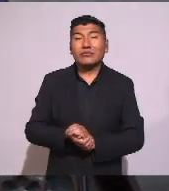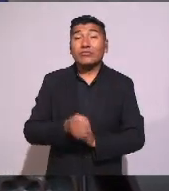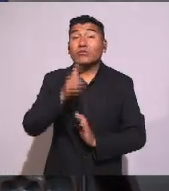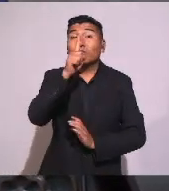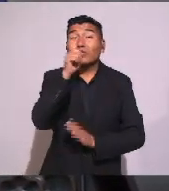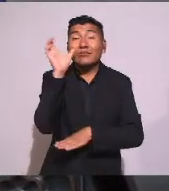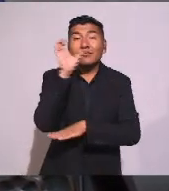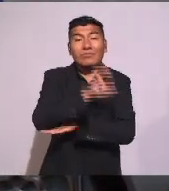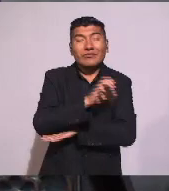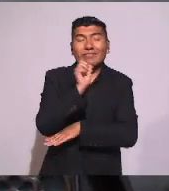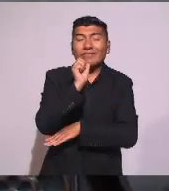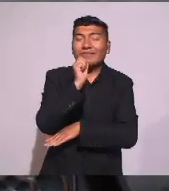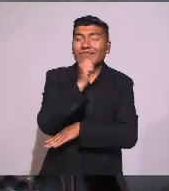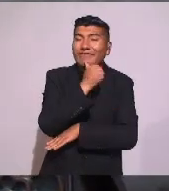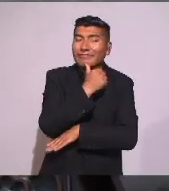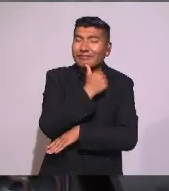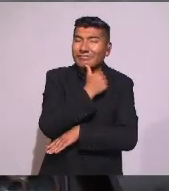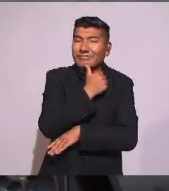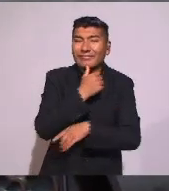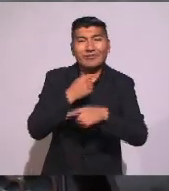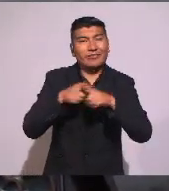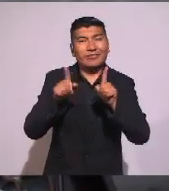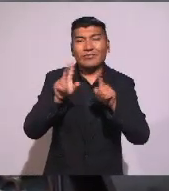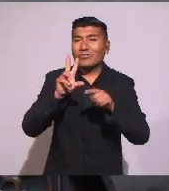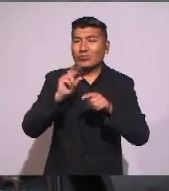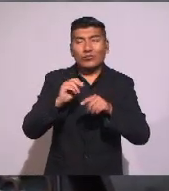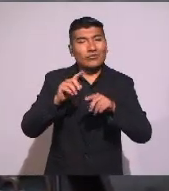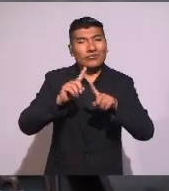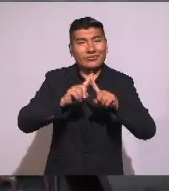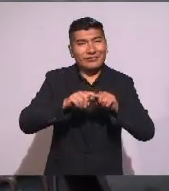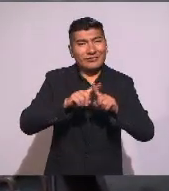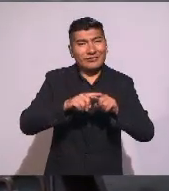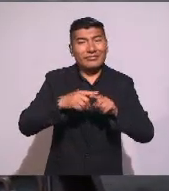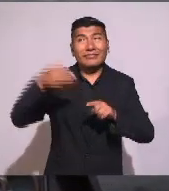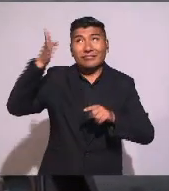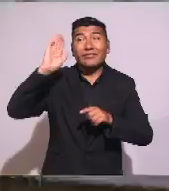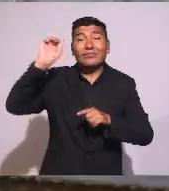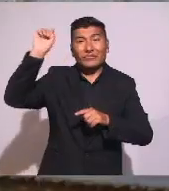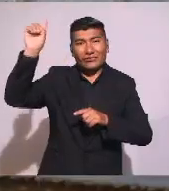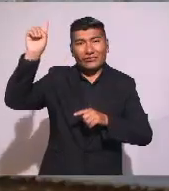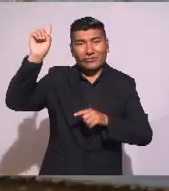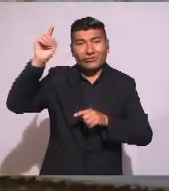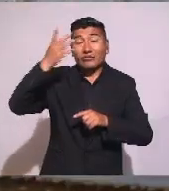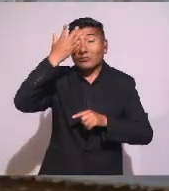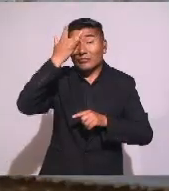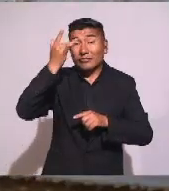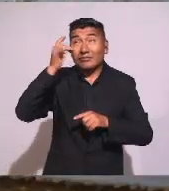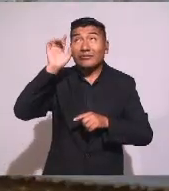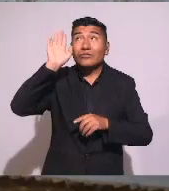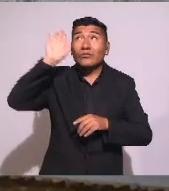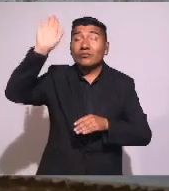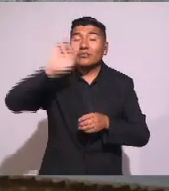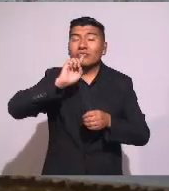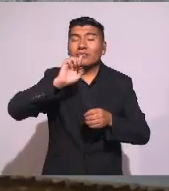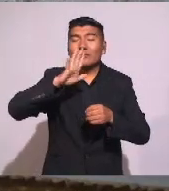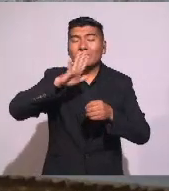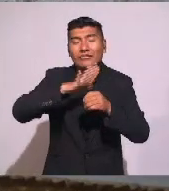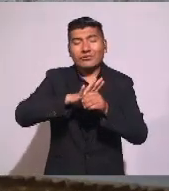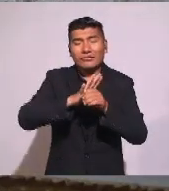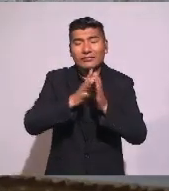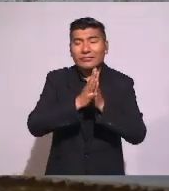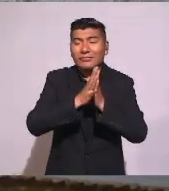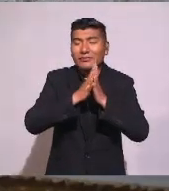orden dolorosa pero no caprichosa por parte de dios porque lo que promete es mucho más que lo que